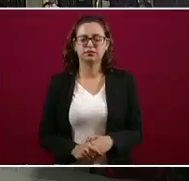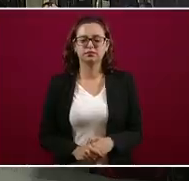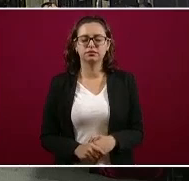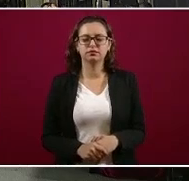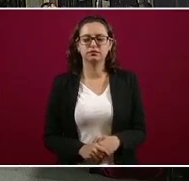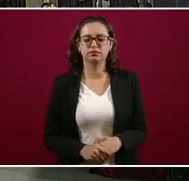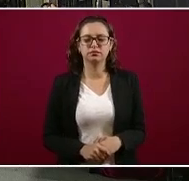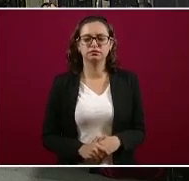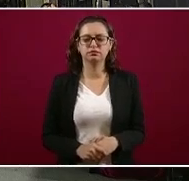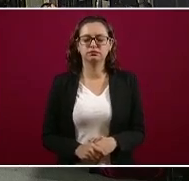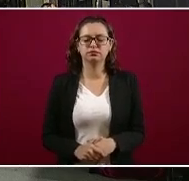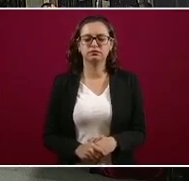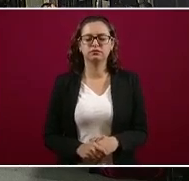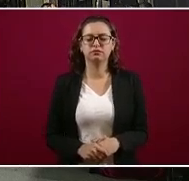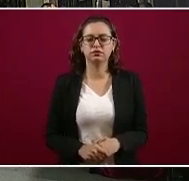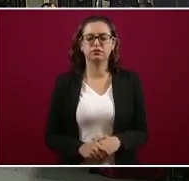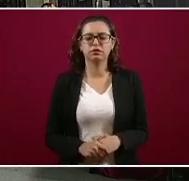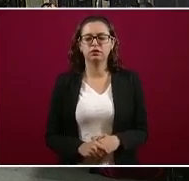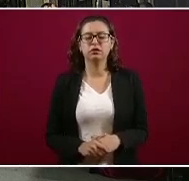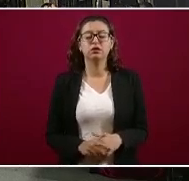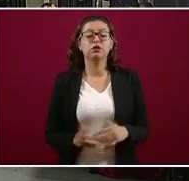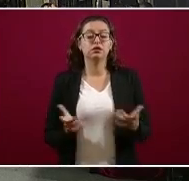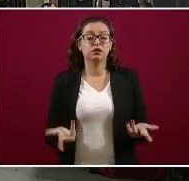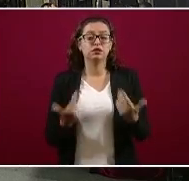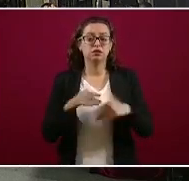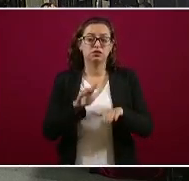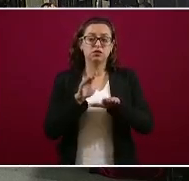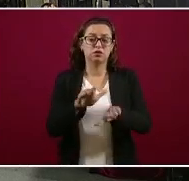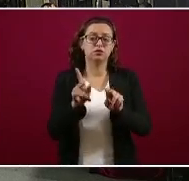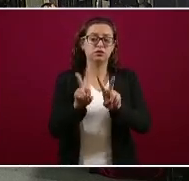entonces saber en lo de la investigación